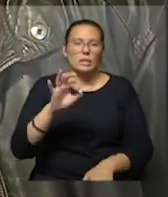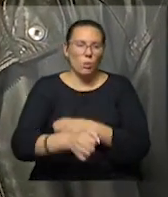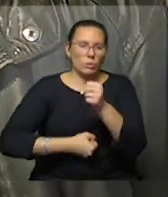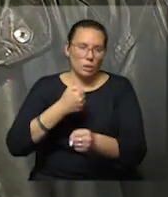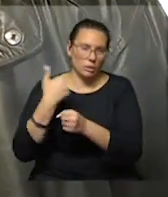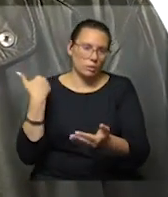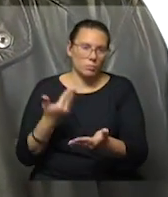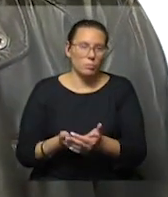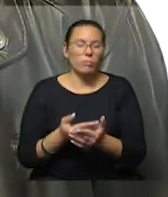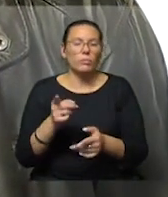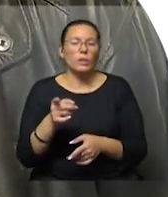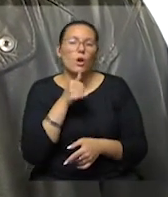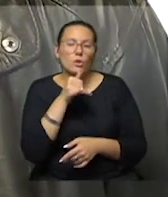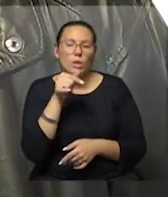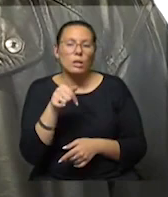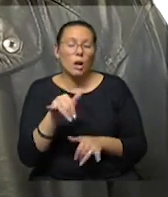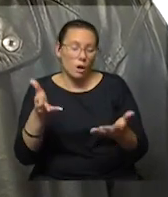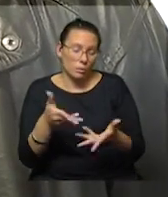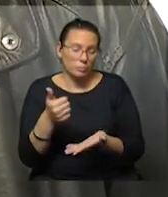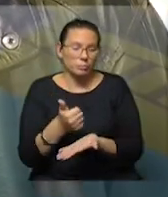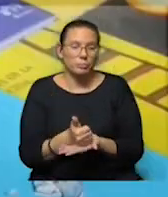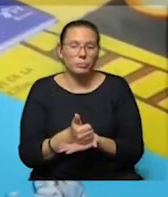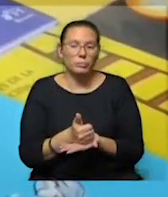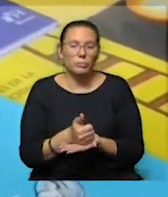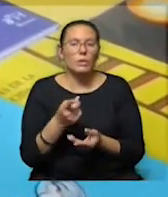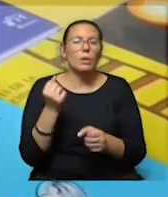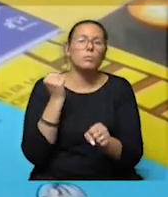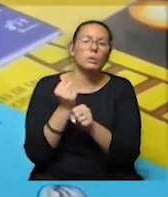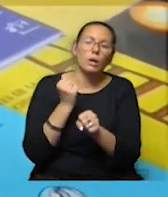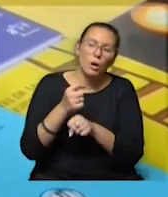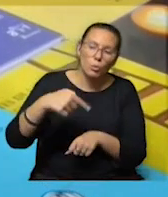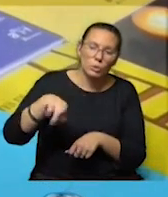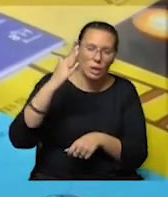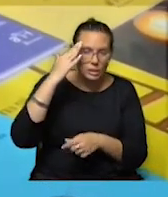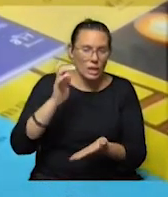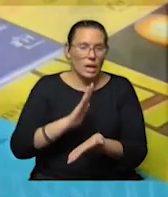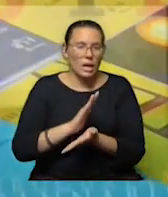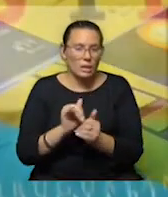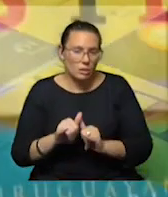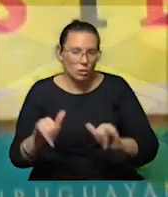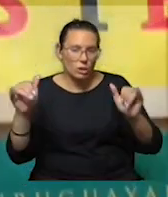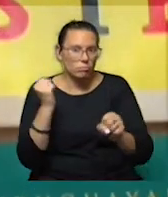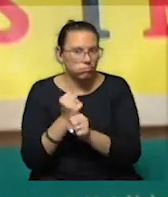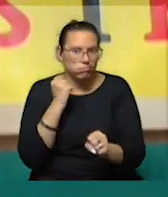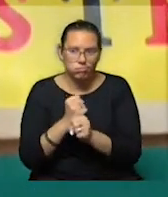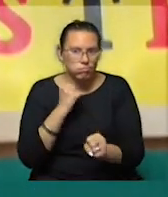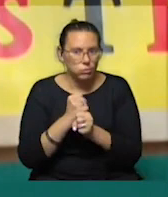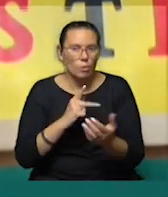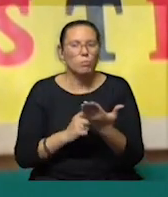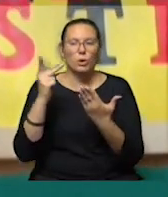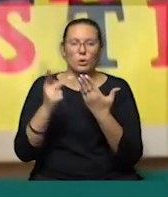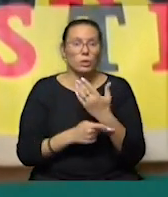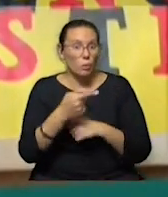poco ya que este estás vos con nosotros en este caso Cómo están trabajando ustedes sé que la editorial ha crecido mucho que están con laburos y con proyectos